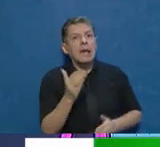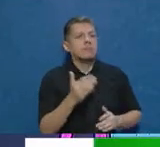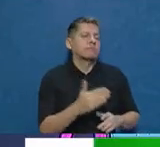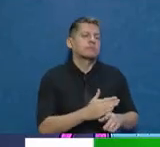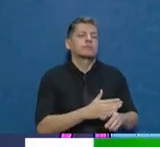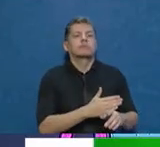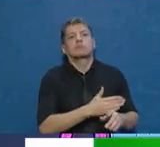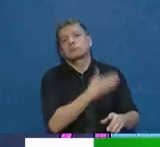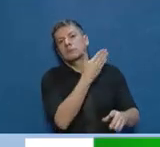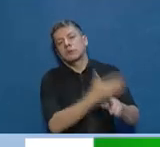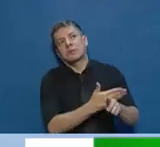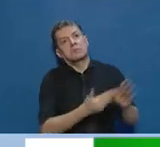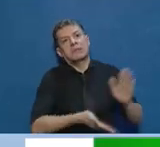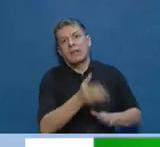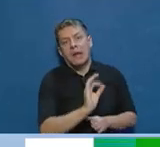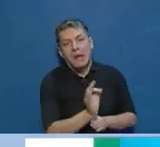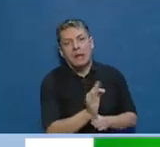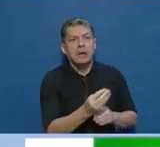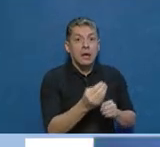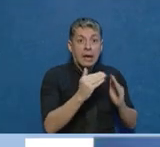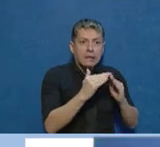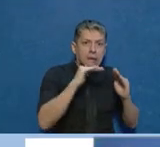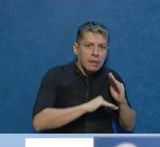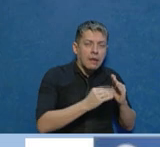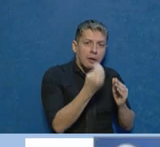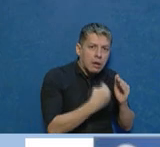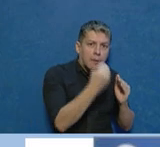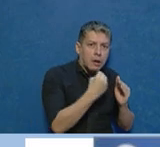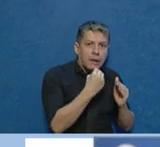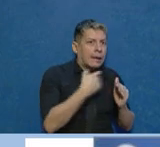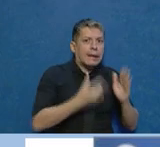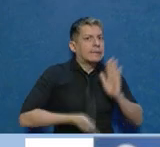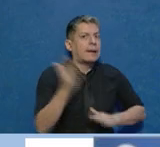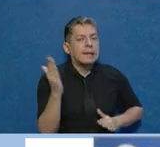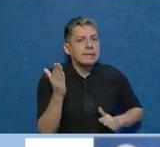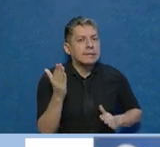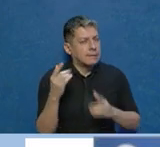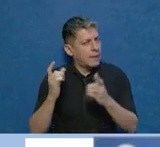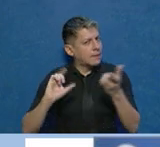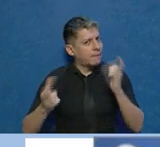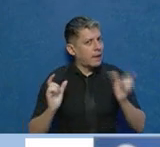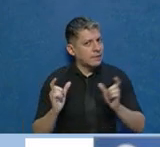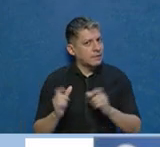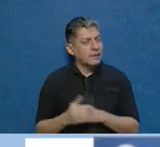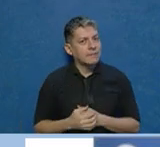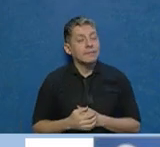que vienen comiendo y quieren entrenar. Bueno, sí, me parece una diferencia muy